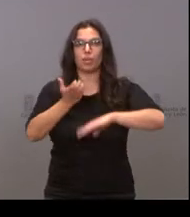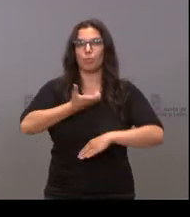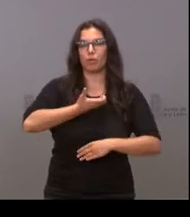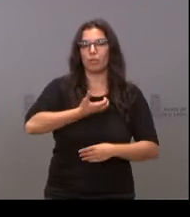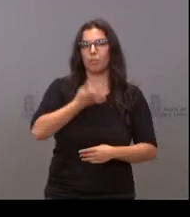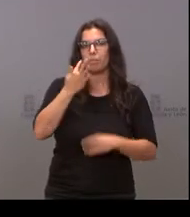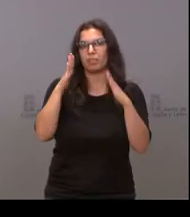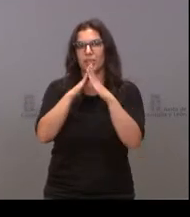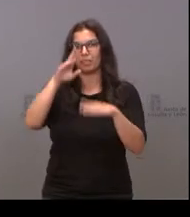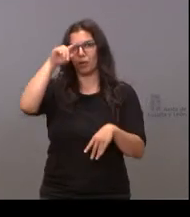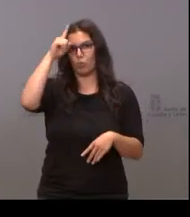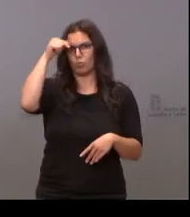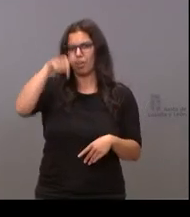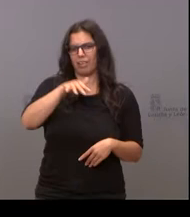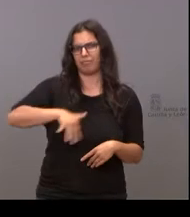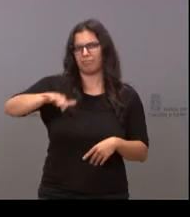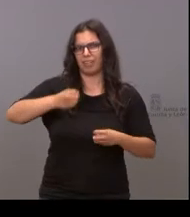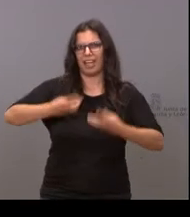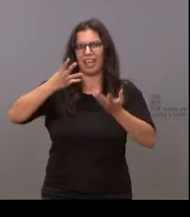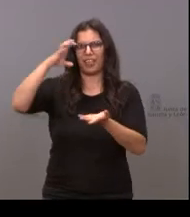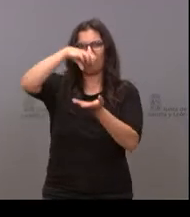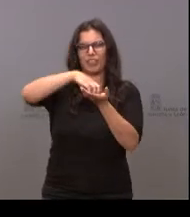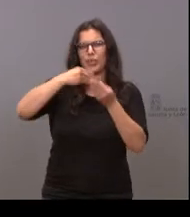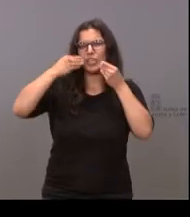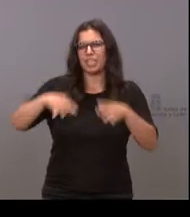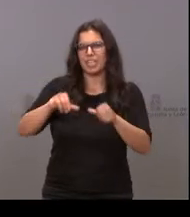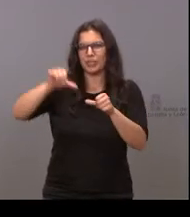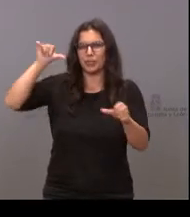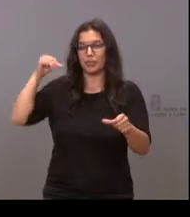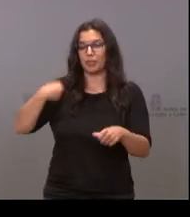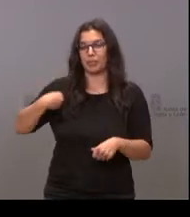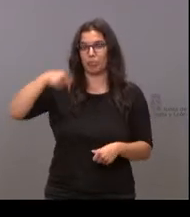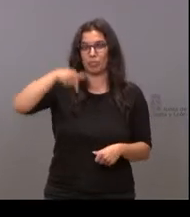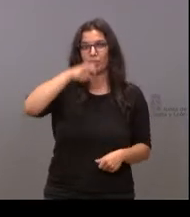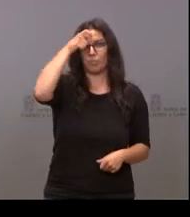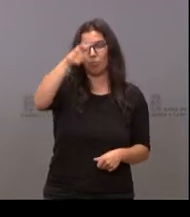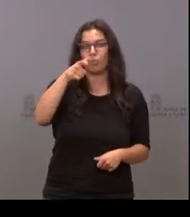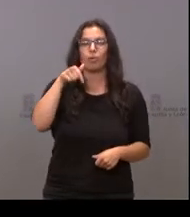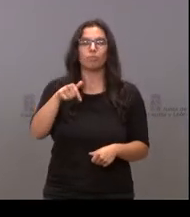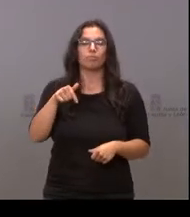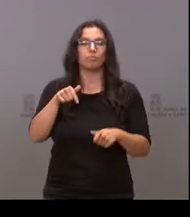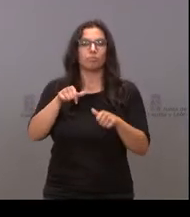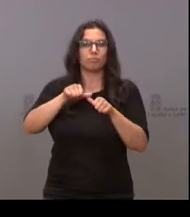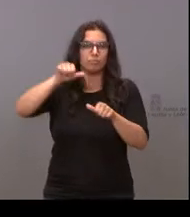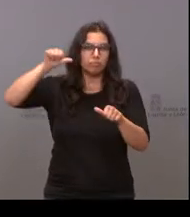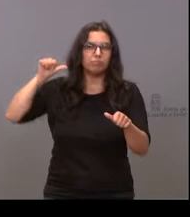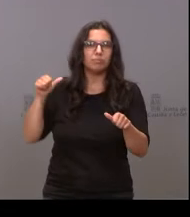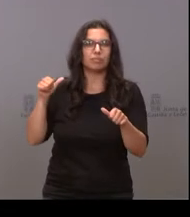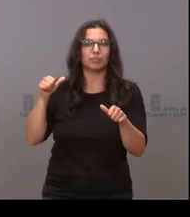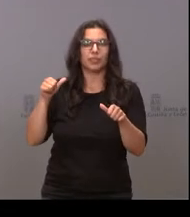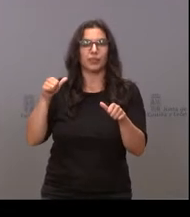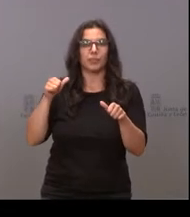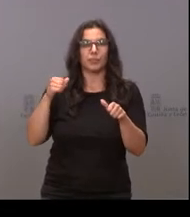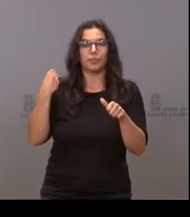cargado de historia como esta antigua villa de alcañices que cabalga a lomos de esos cuatro